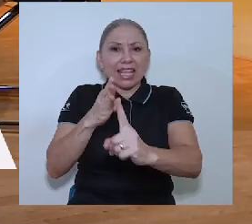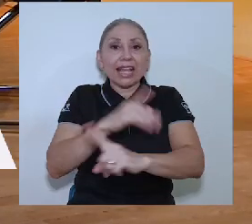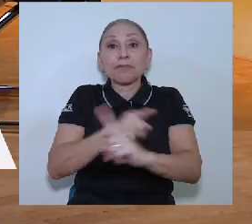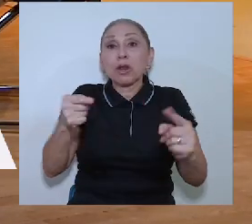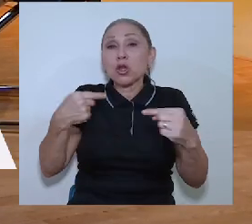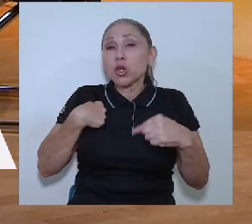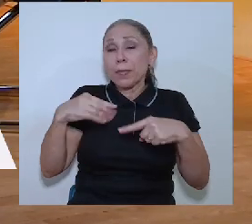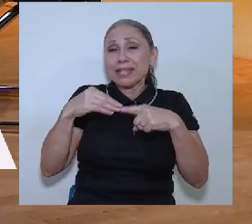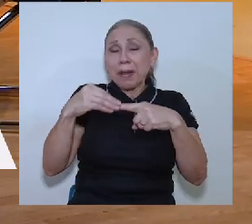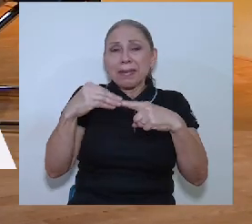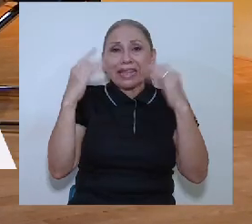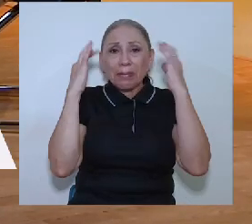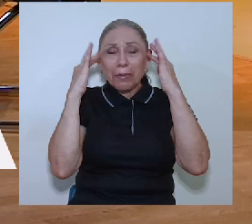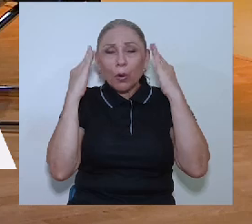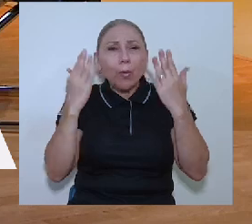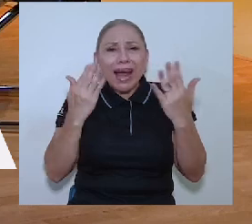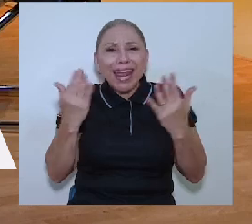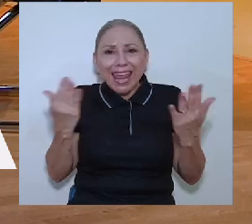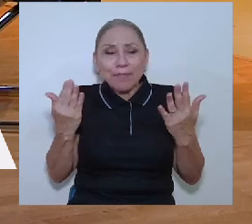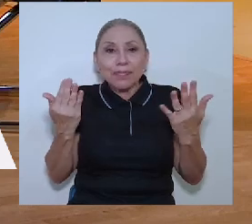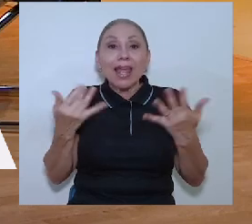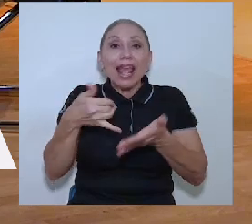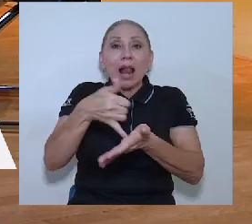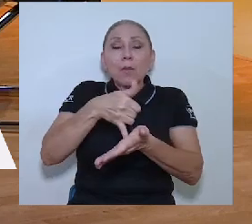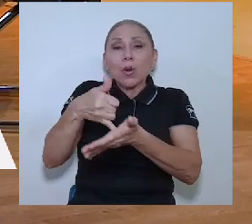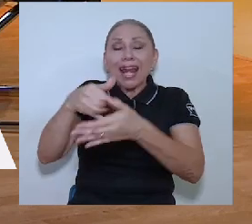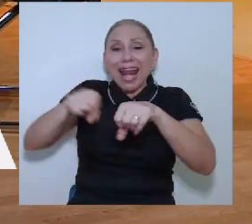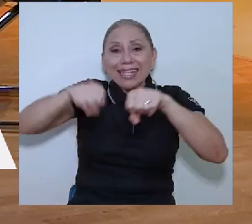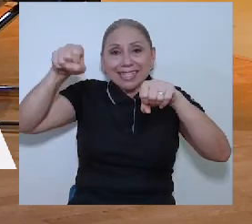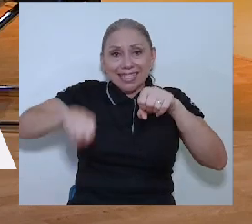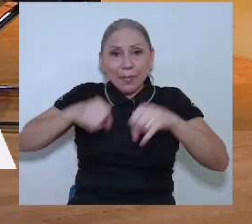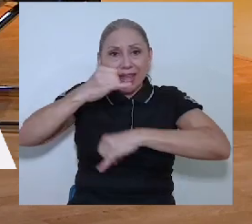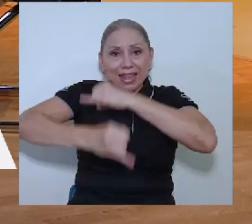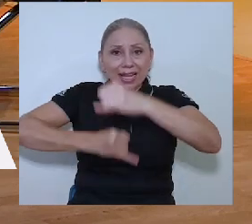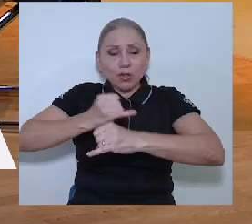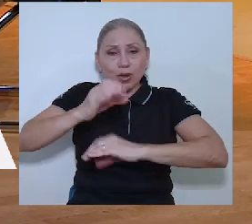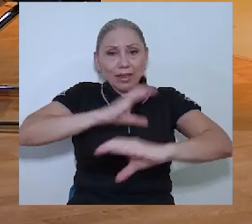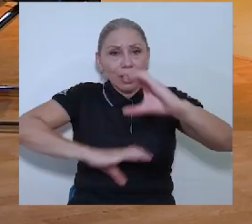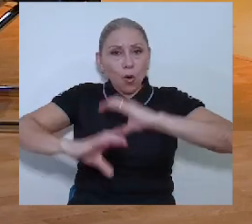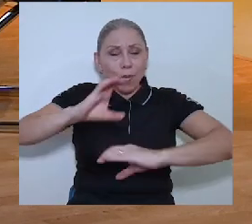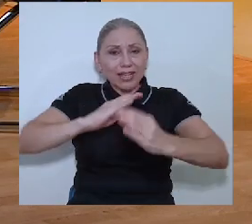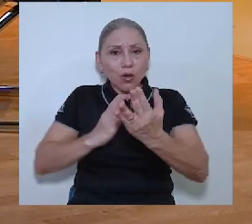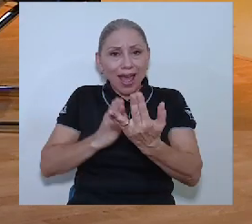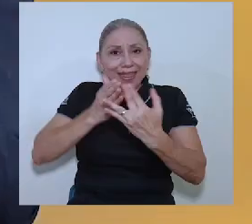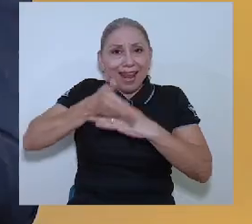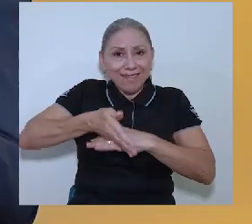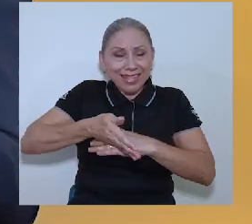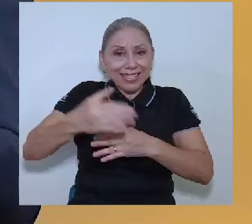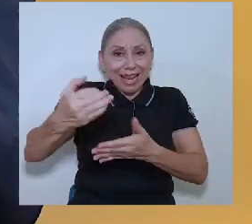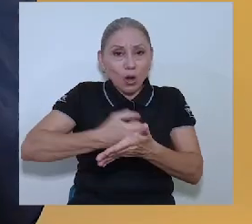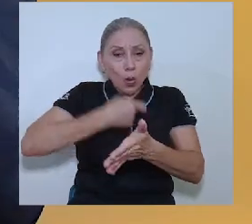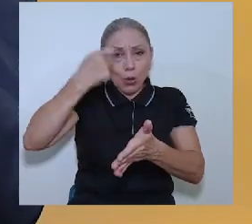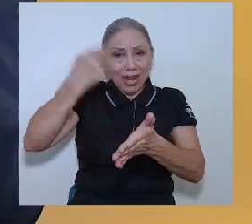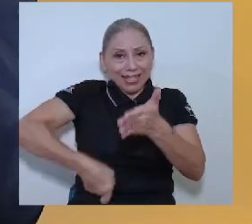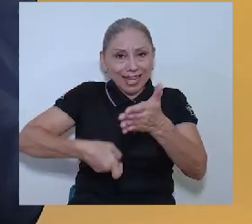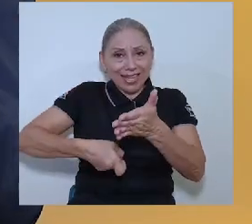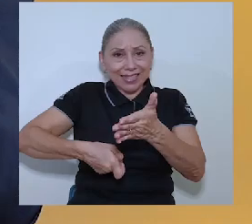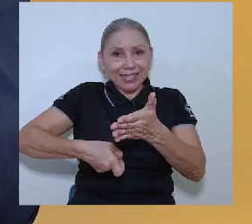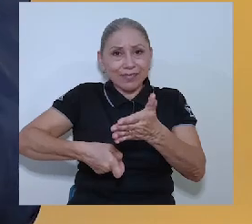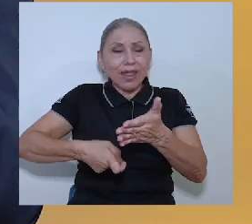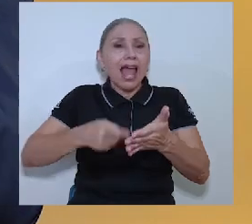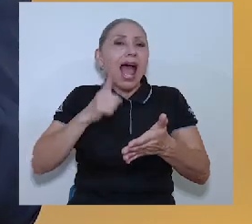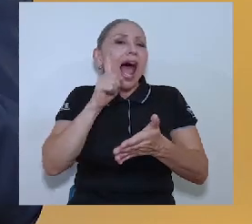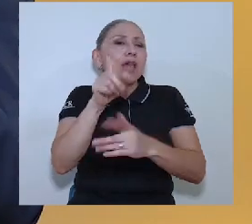fundamentalmente es que al vulnerar el sistema internacional de comercio mediante esos aranceles, hay